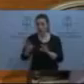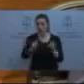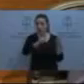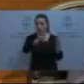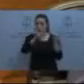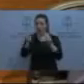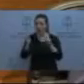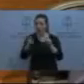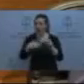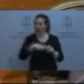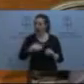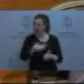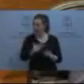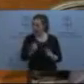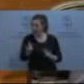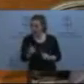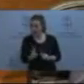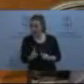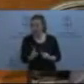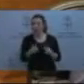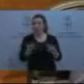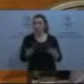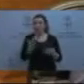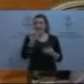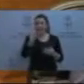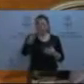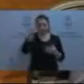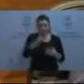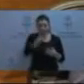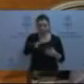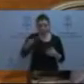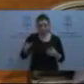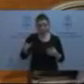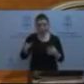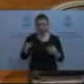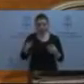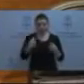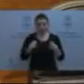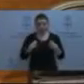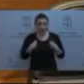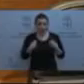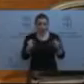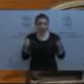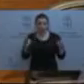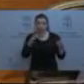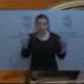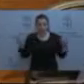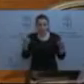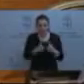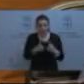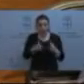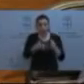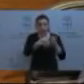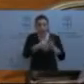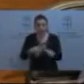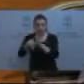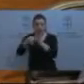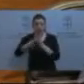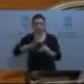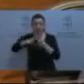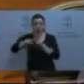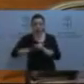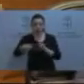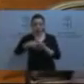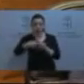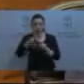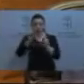son desagradables. Y si la realidad demográfica asturiana ya no está ajustada a la oferta de plazas educativas, como sucede en